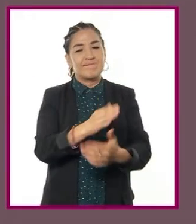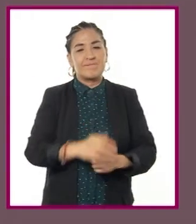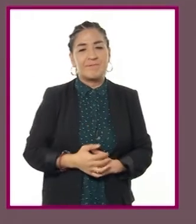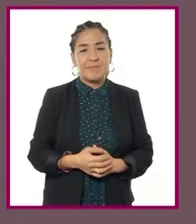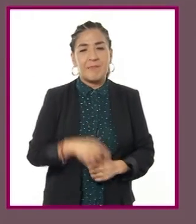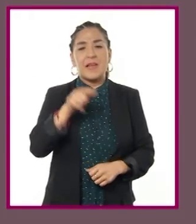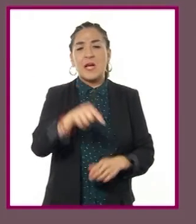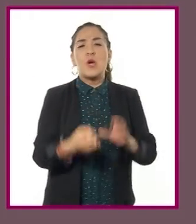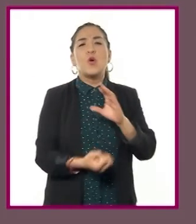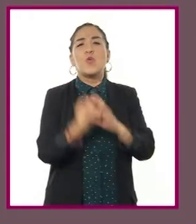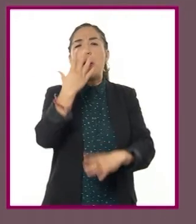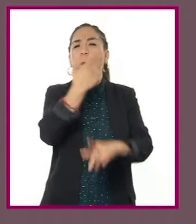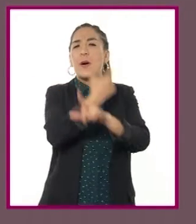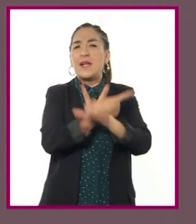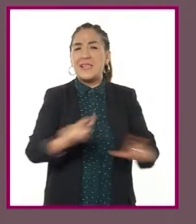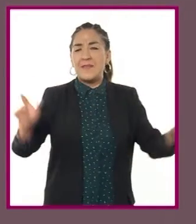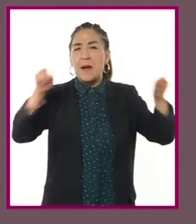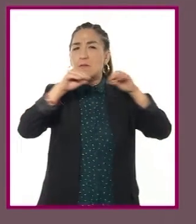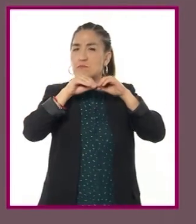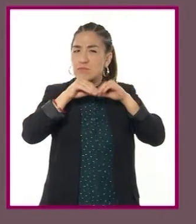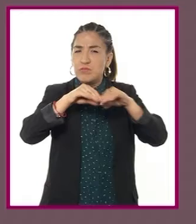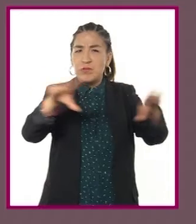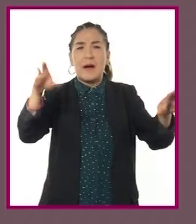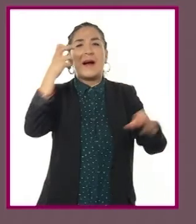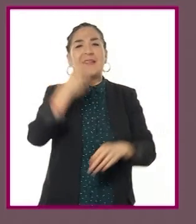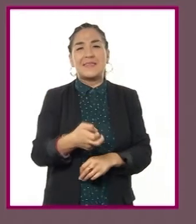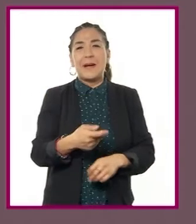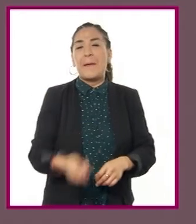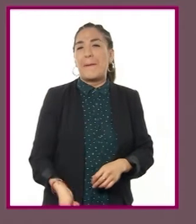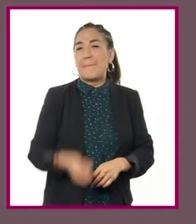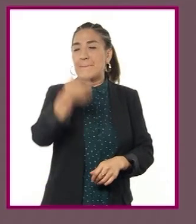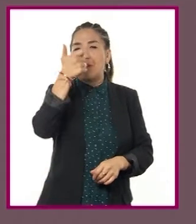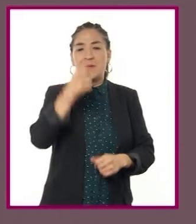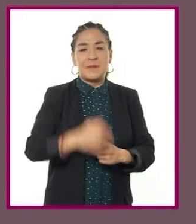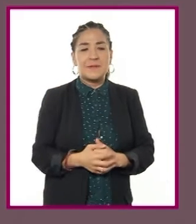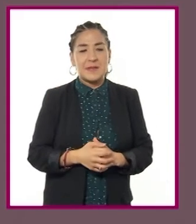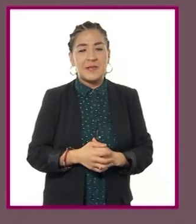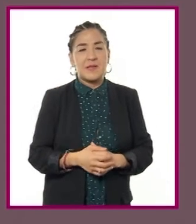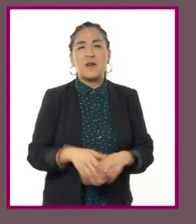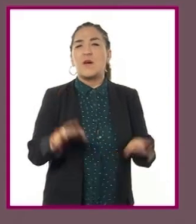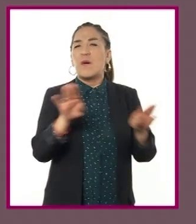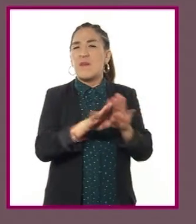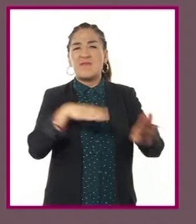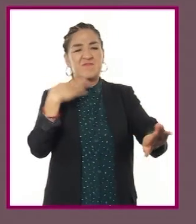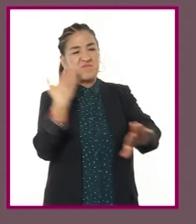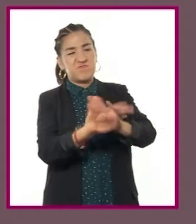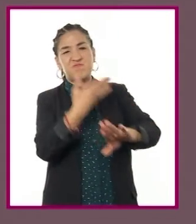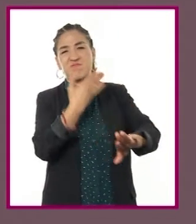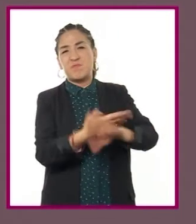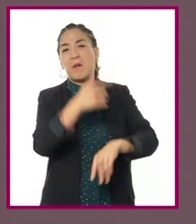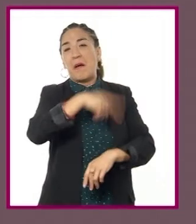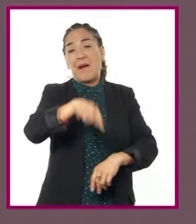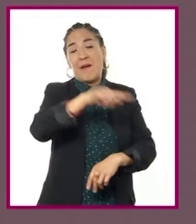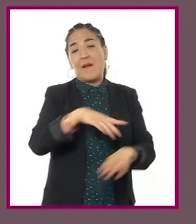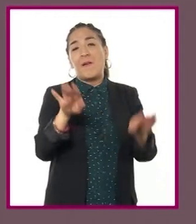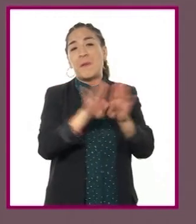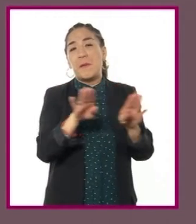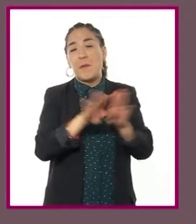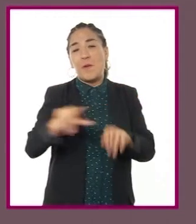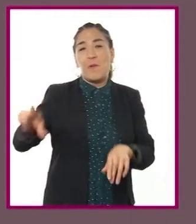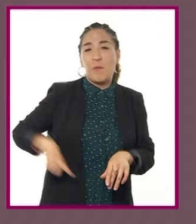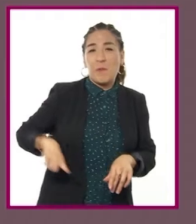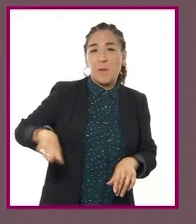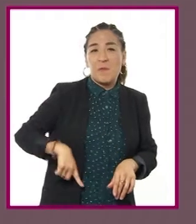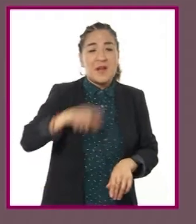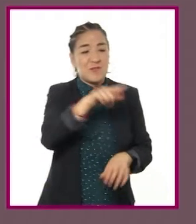La nueva libertad pública abrió paso en un primer momento a una fuerte crítica contra la burocracia del régimen